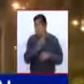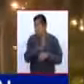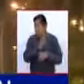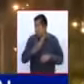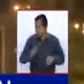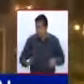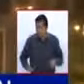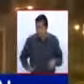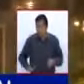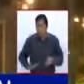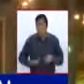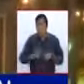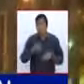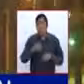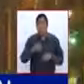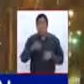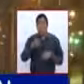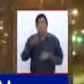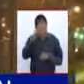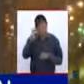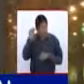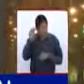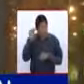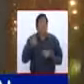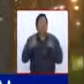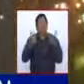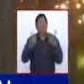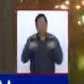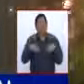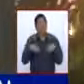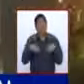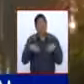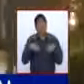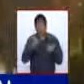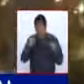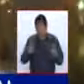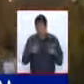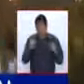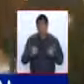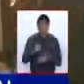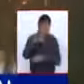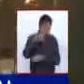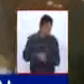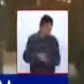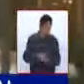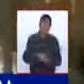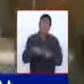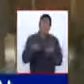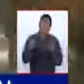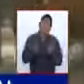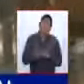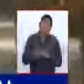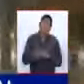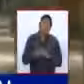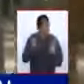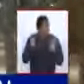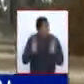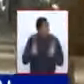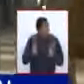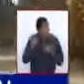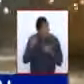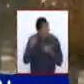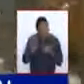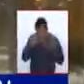presidente Luis Arce Catacora pueda llegar al día de la inauguración, el sábado en la noche se va a realizar, pero eso aún está